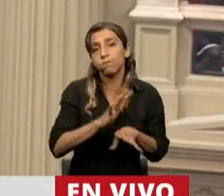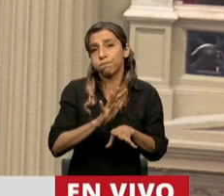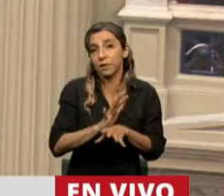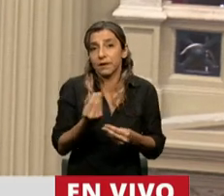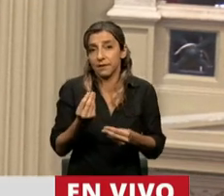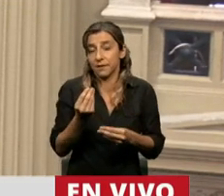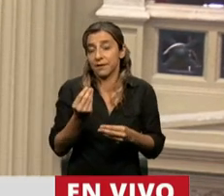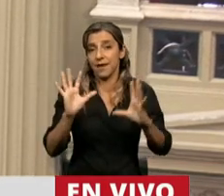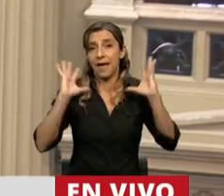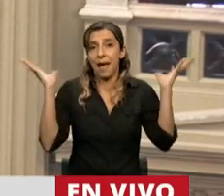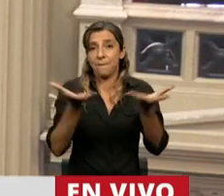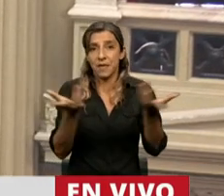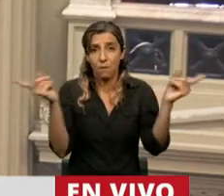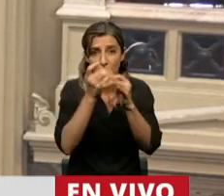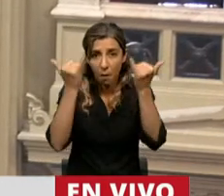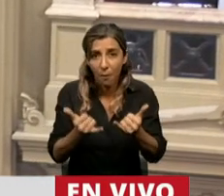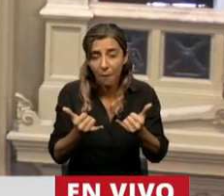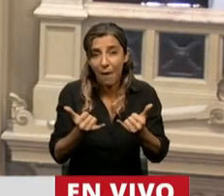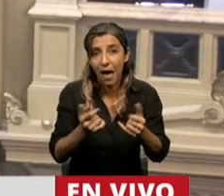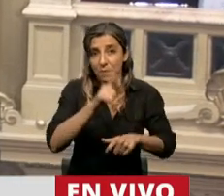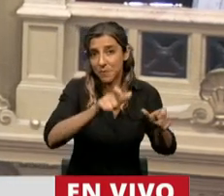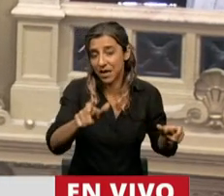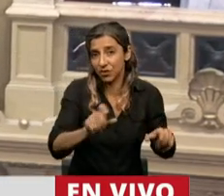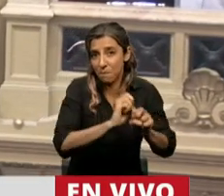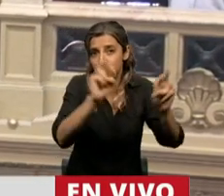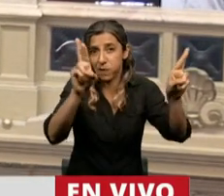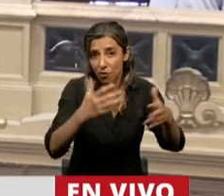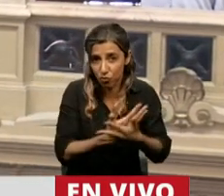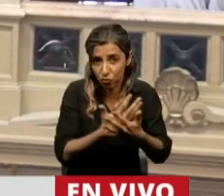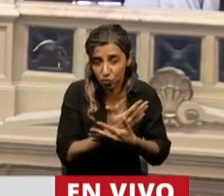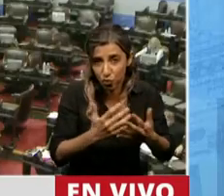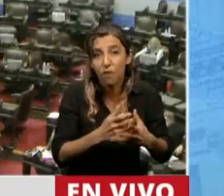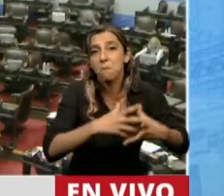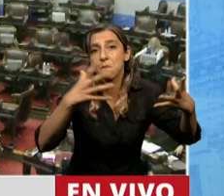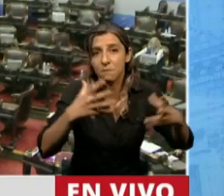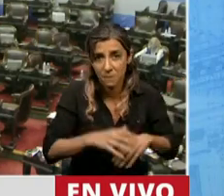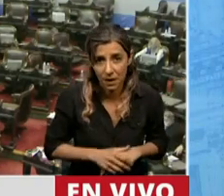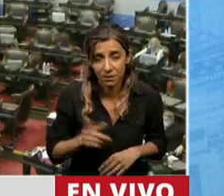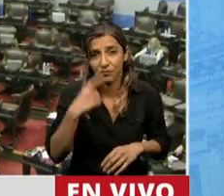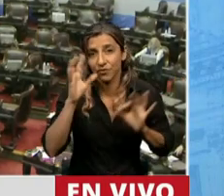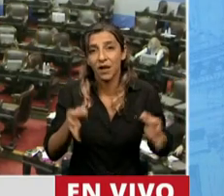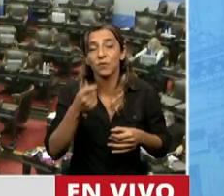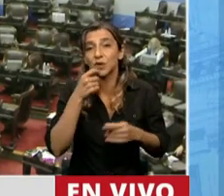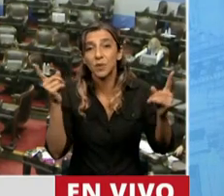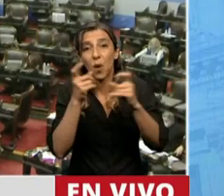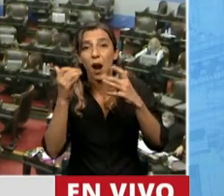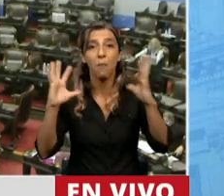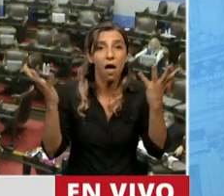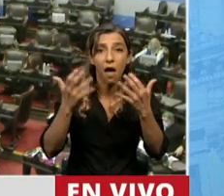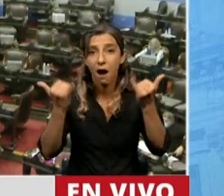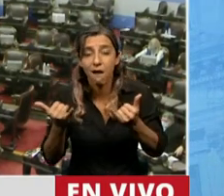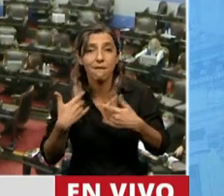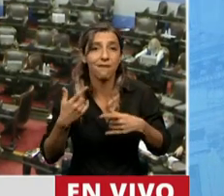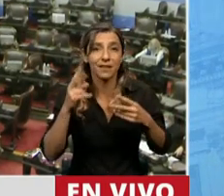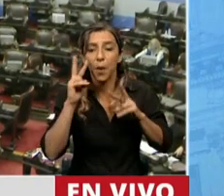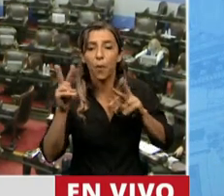desigualdad. Pues entonces los problemas ambientales visibilizan y profundizan aún más las